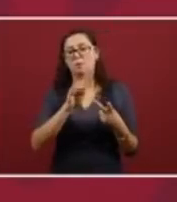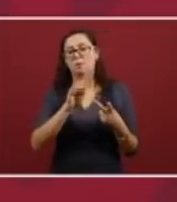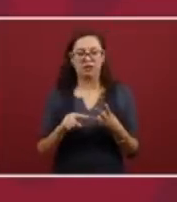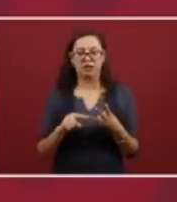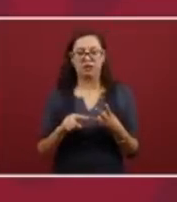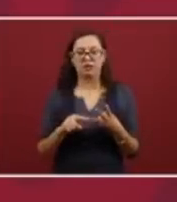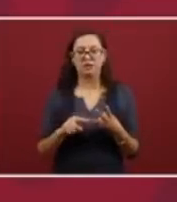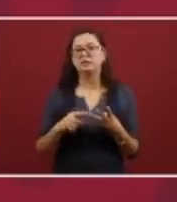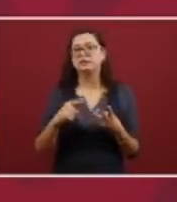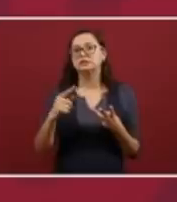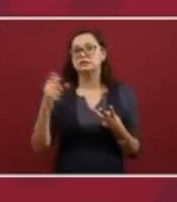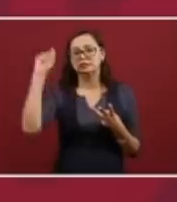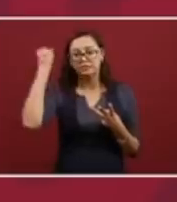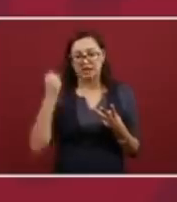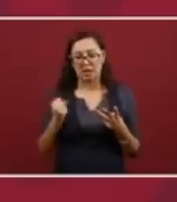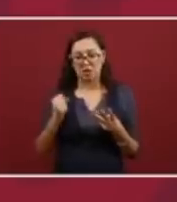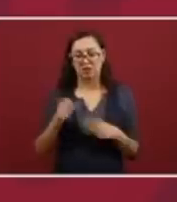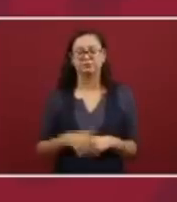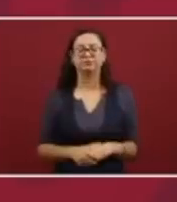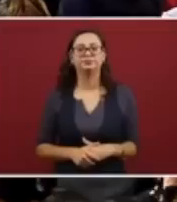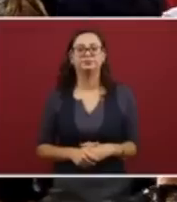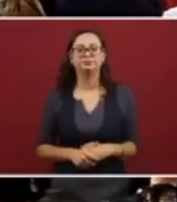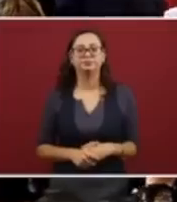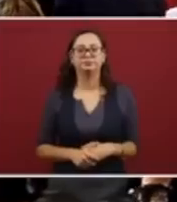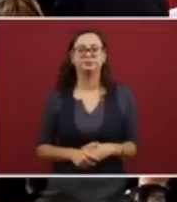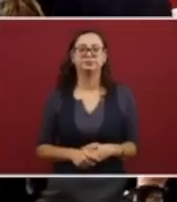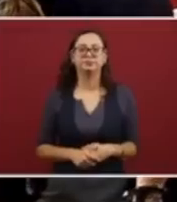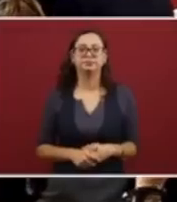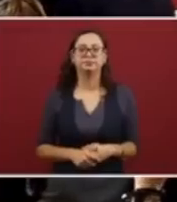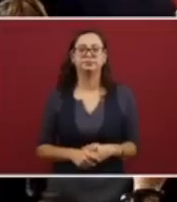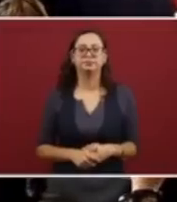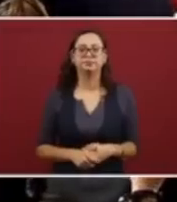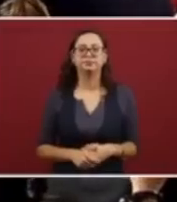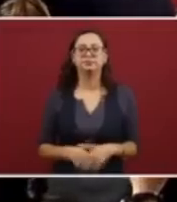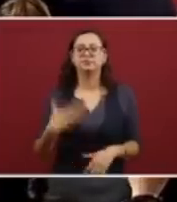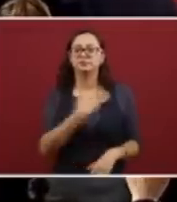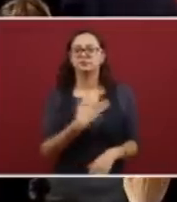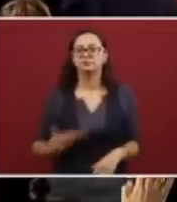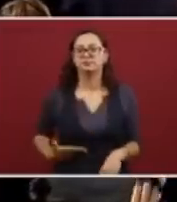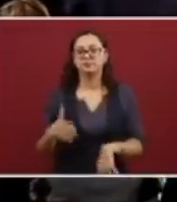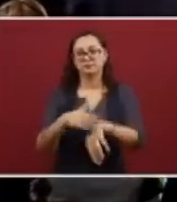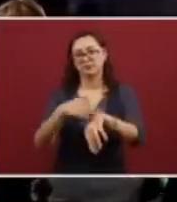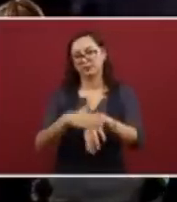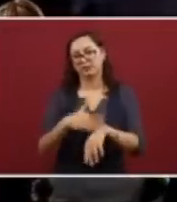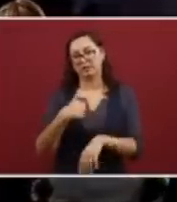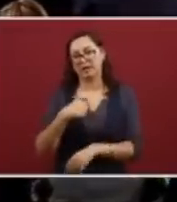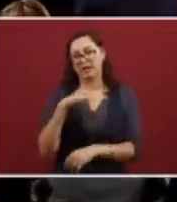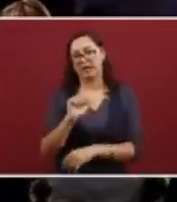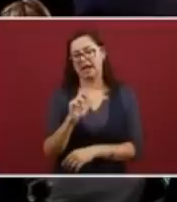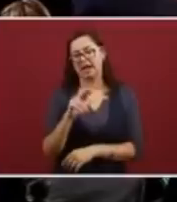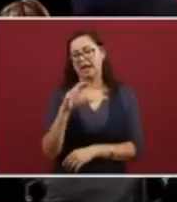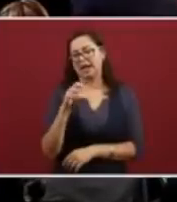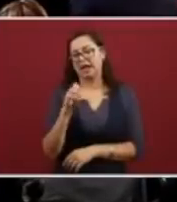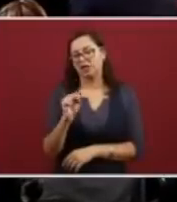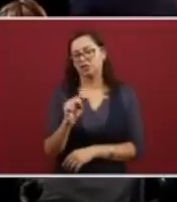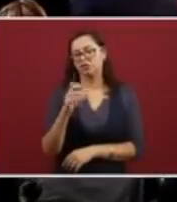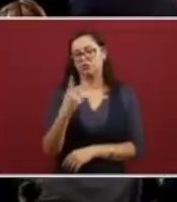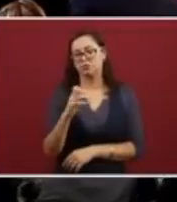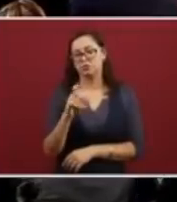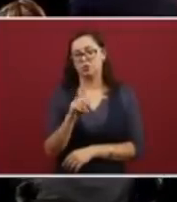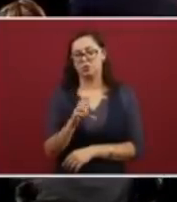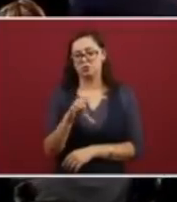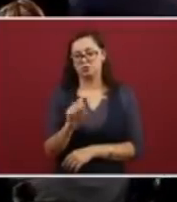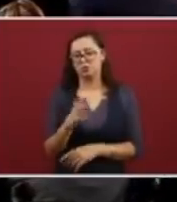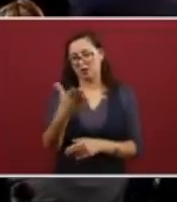a sinaloa presidente carlos postos reportero de petróleo y energía presiente los